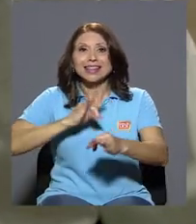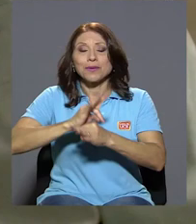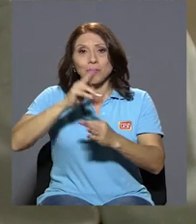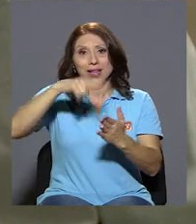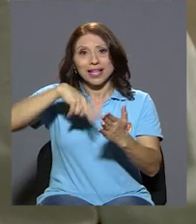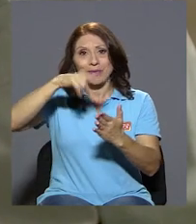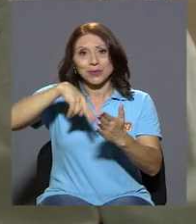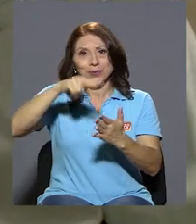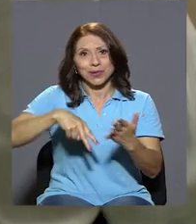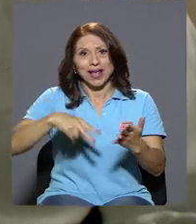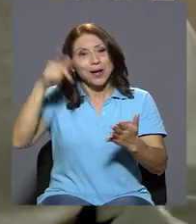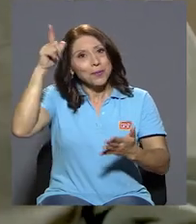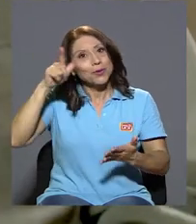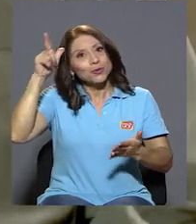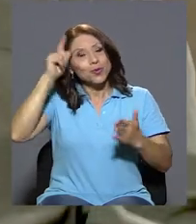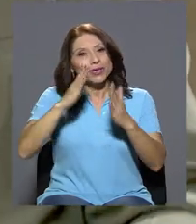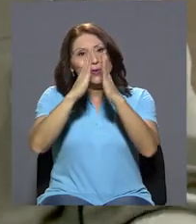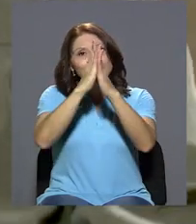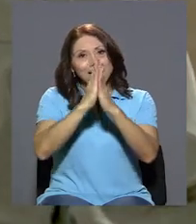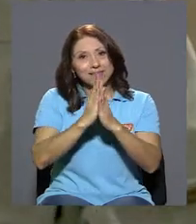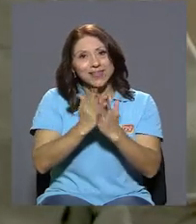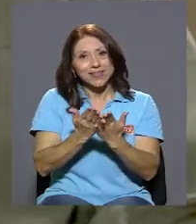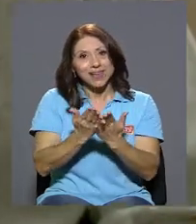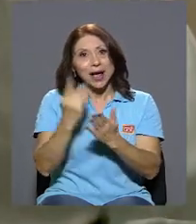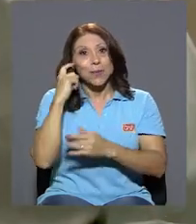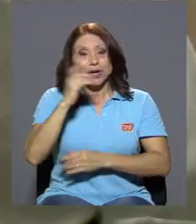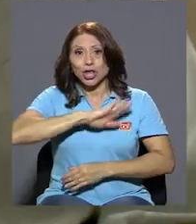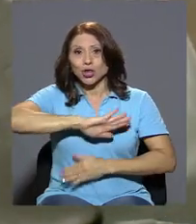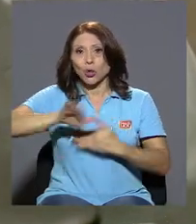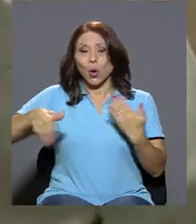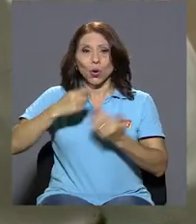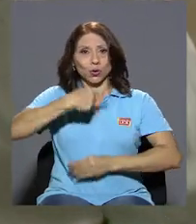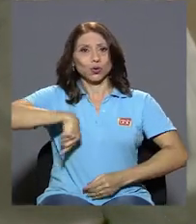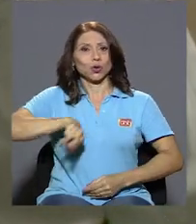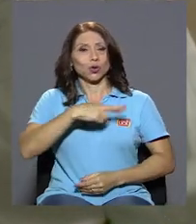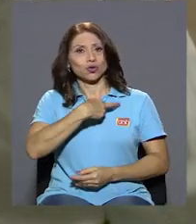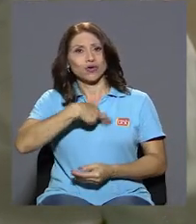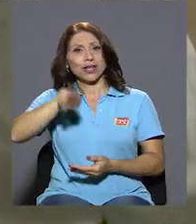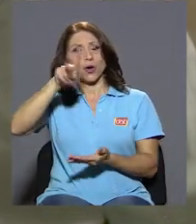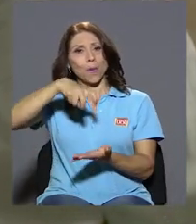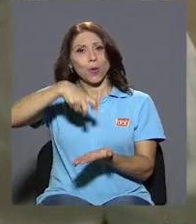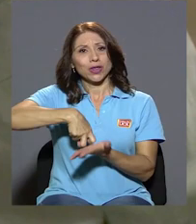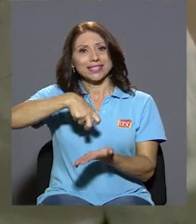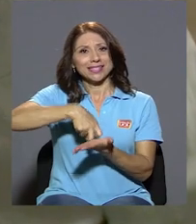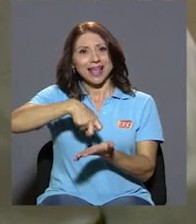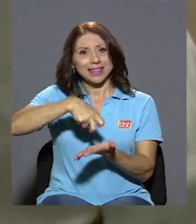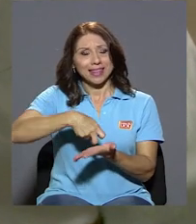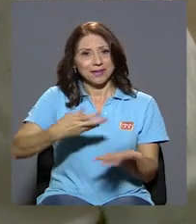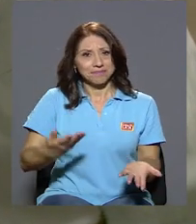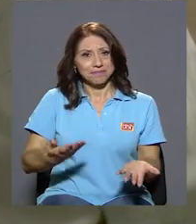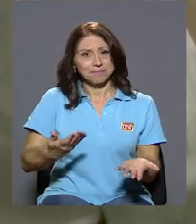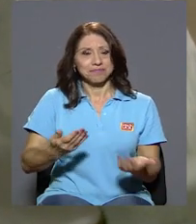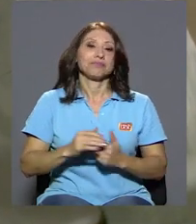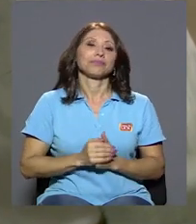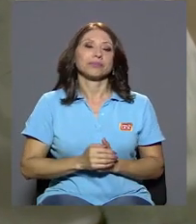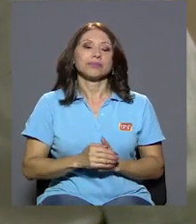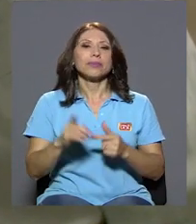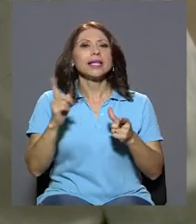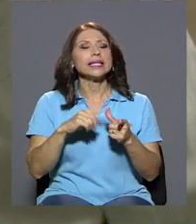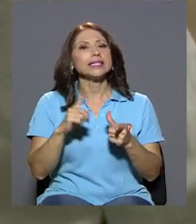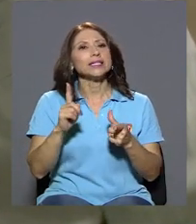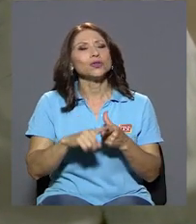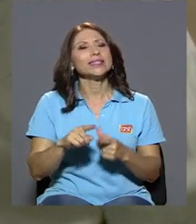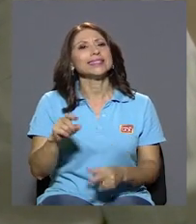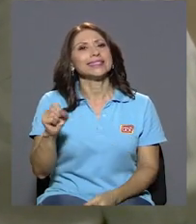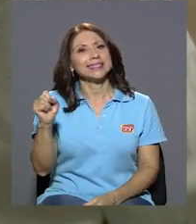tipo de lectura que tenía por supuesto la biblia porque éramos todos de religión protestante verdad entonces